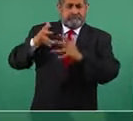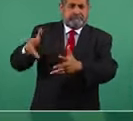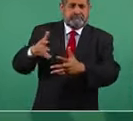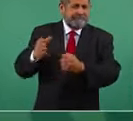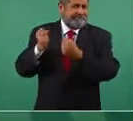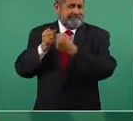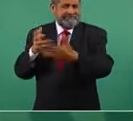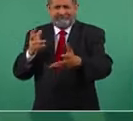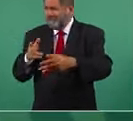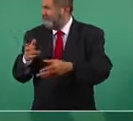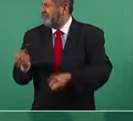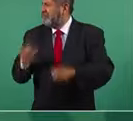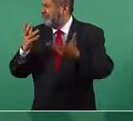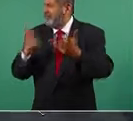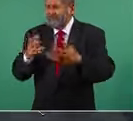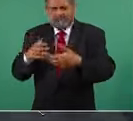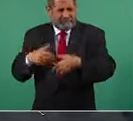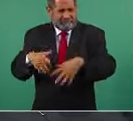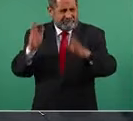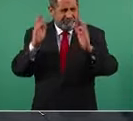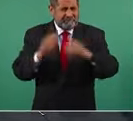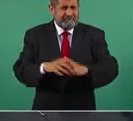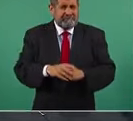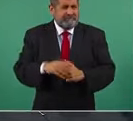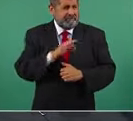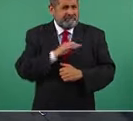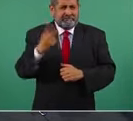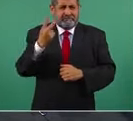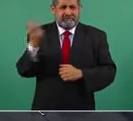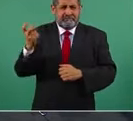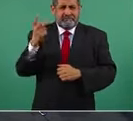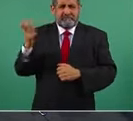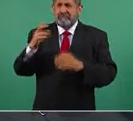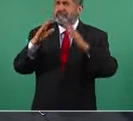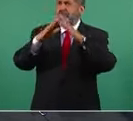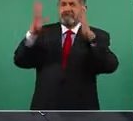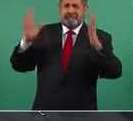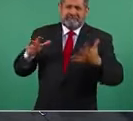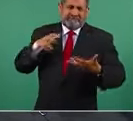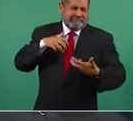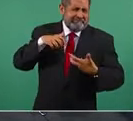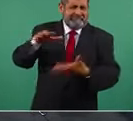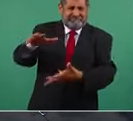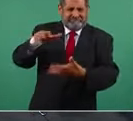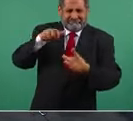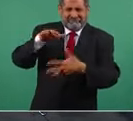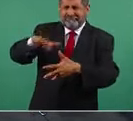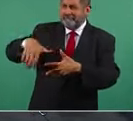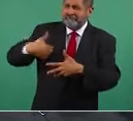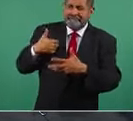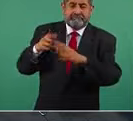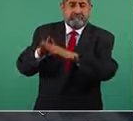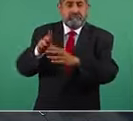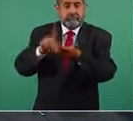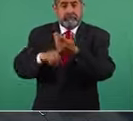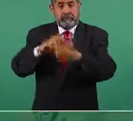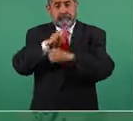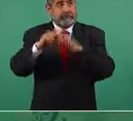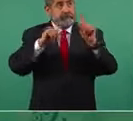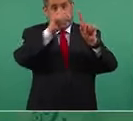muchas bodegas, ¿como cuántas? Como 200, 300 bodegas en el país.